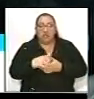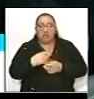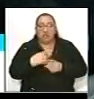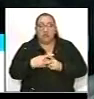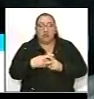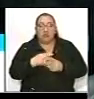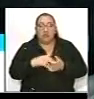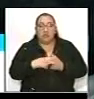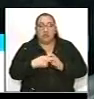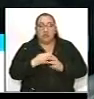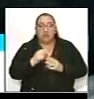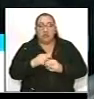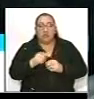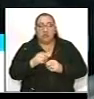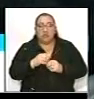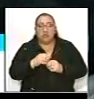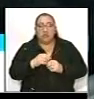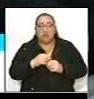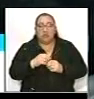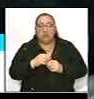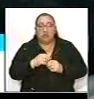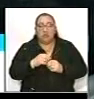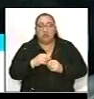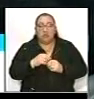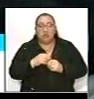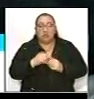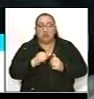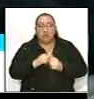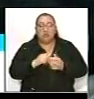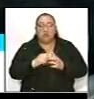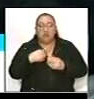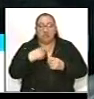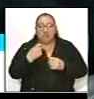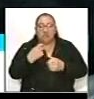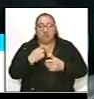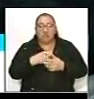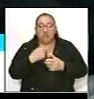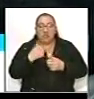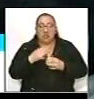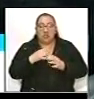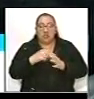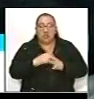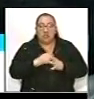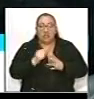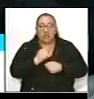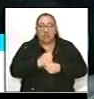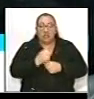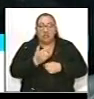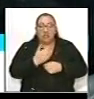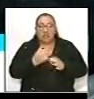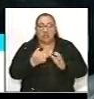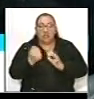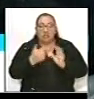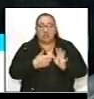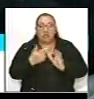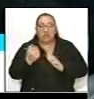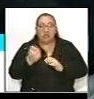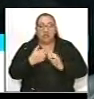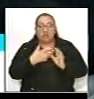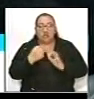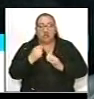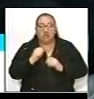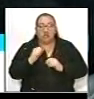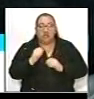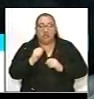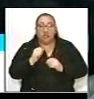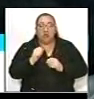completo de estos costos, que tengo entendido que llegan hasta 600 o 700 soles, me